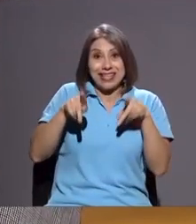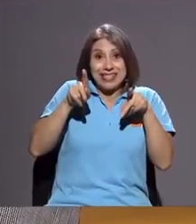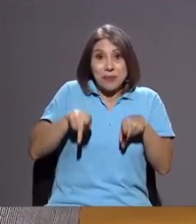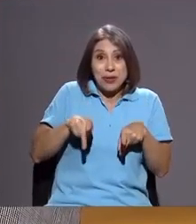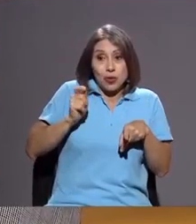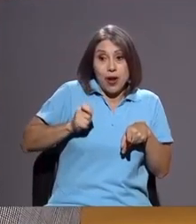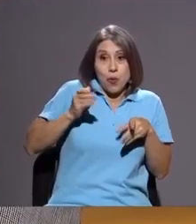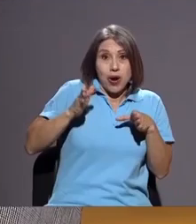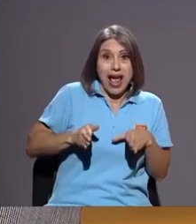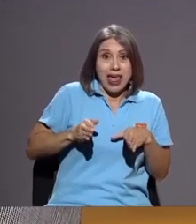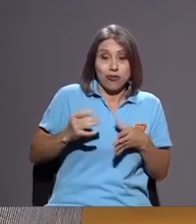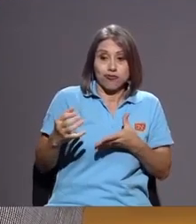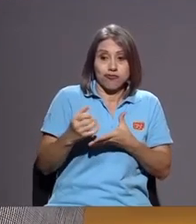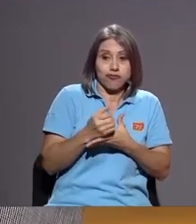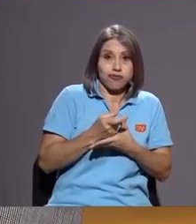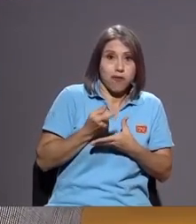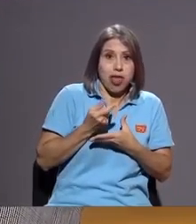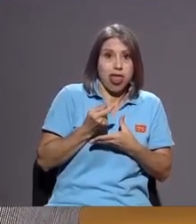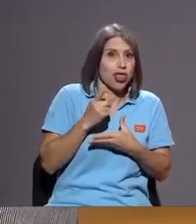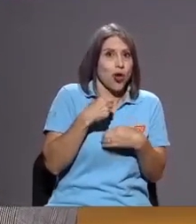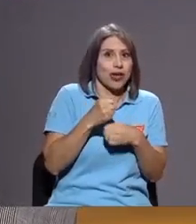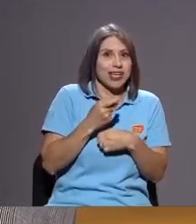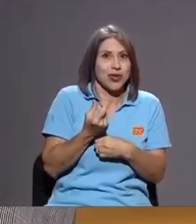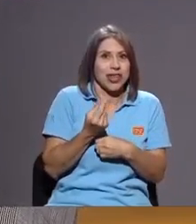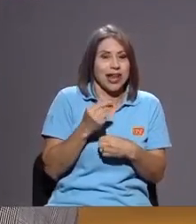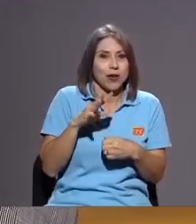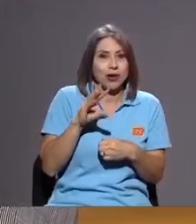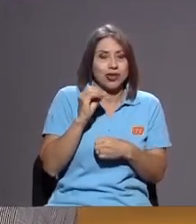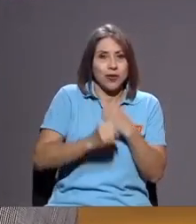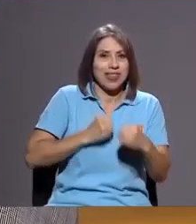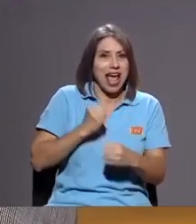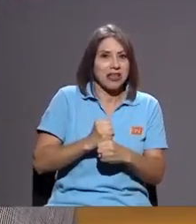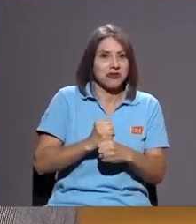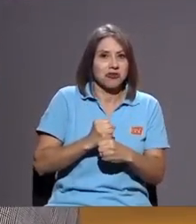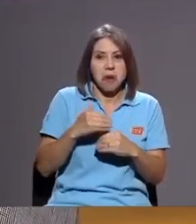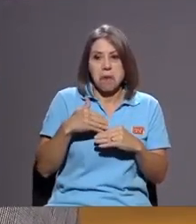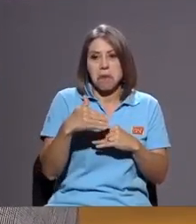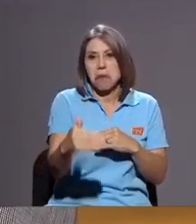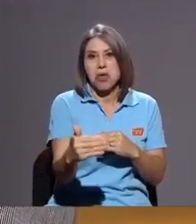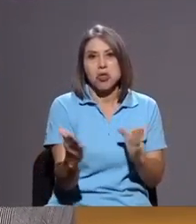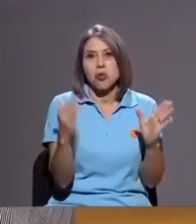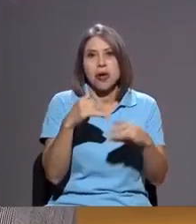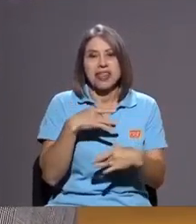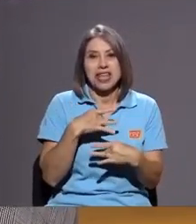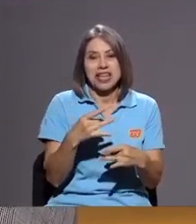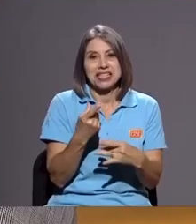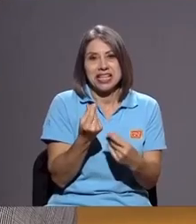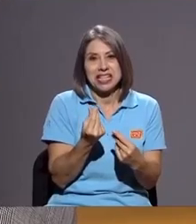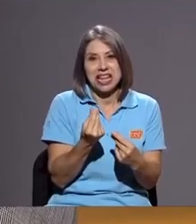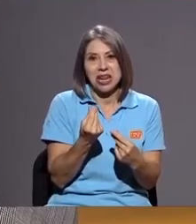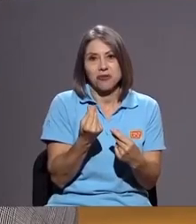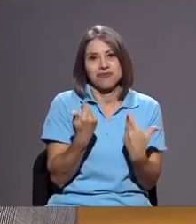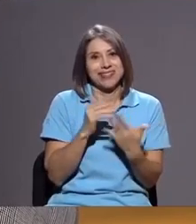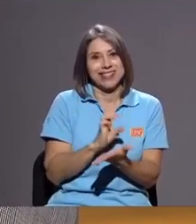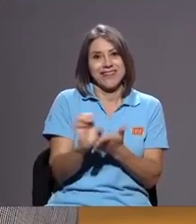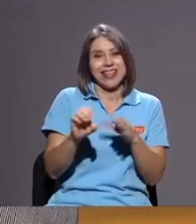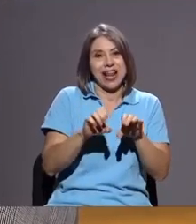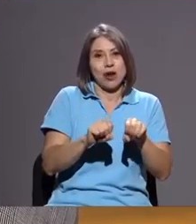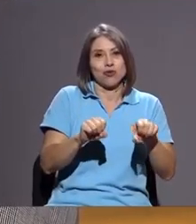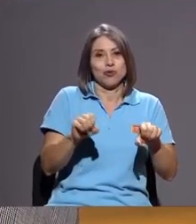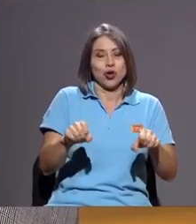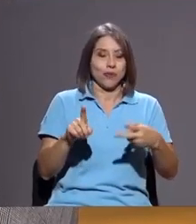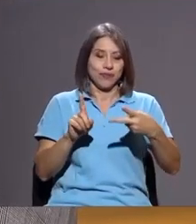50 años ya no va a tener interés en hacer dinero, con lo cual se evita todo el tema de la corrupción. Y en segundo lugar, con la madurez